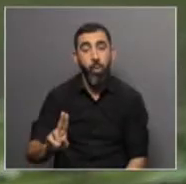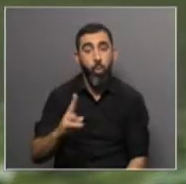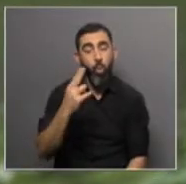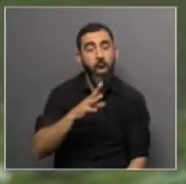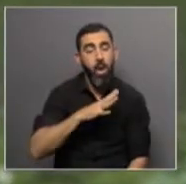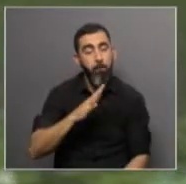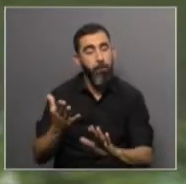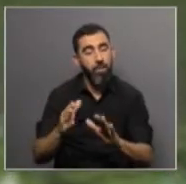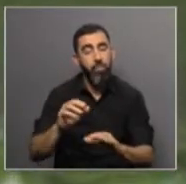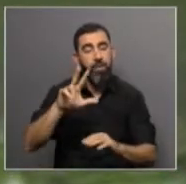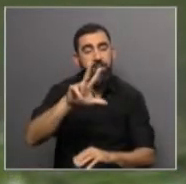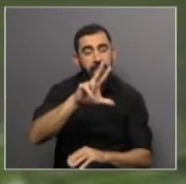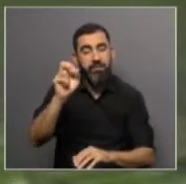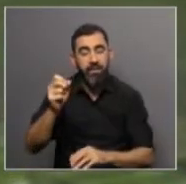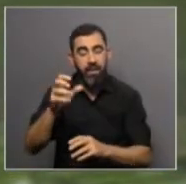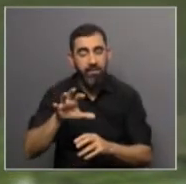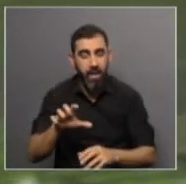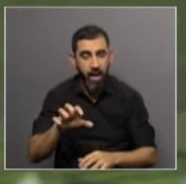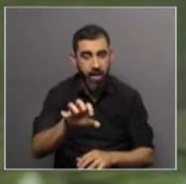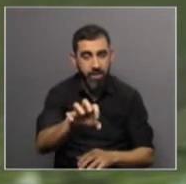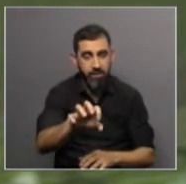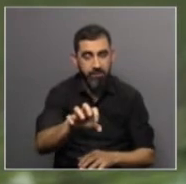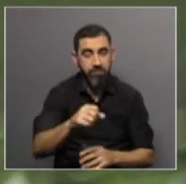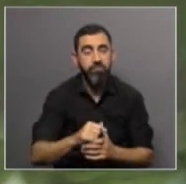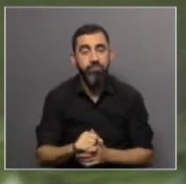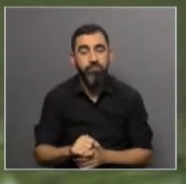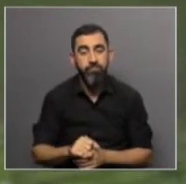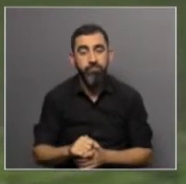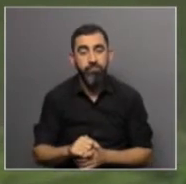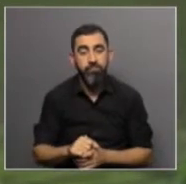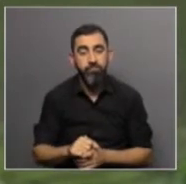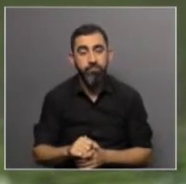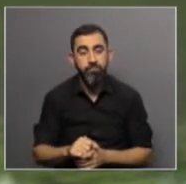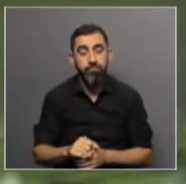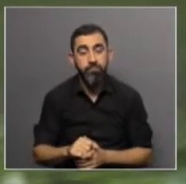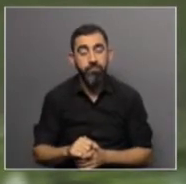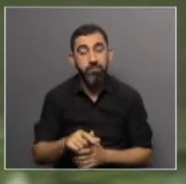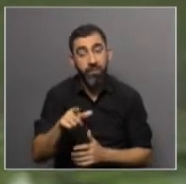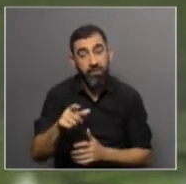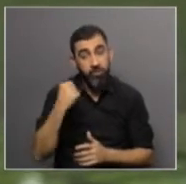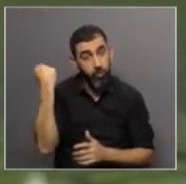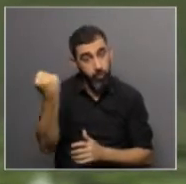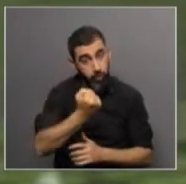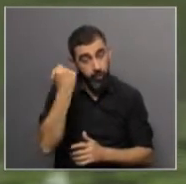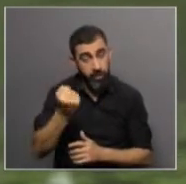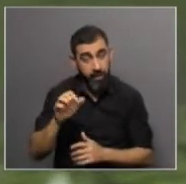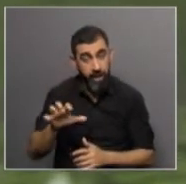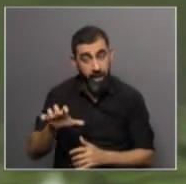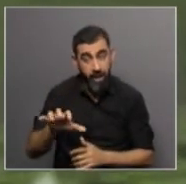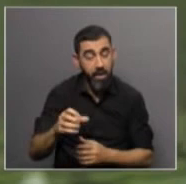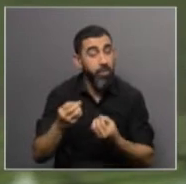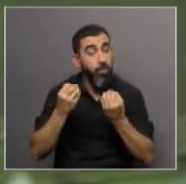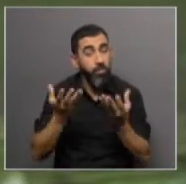tenemos aproximadamente 300 especies, un poco más, descriptas, y la importancia de los arácnidos es